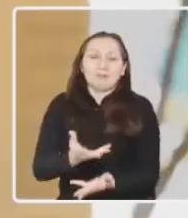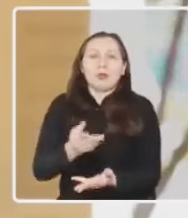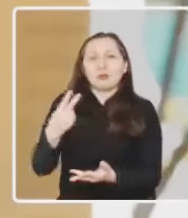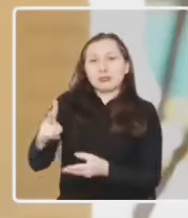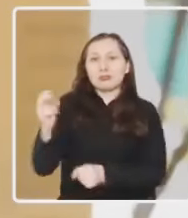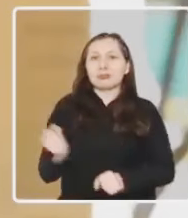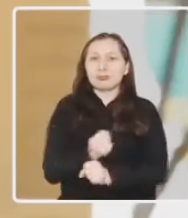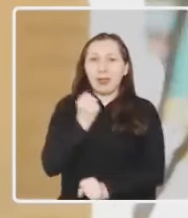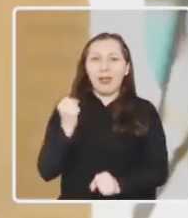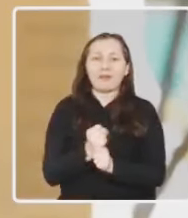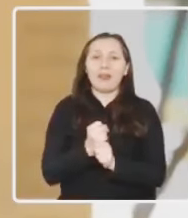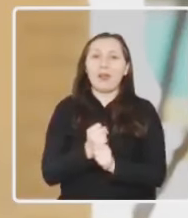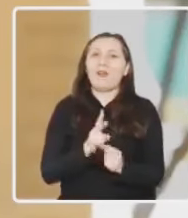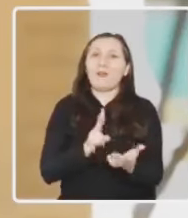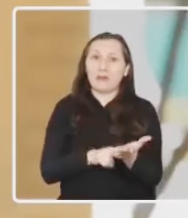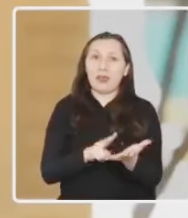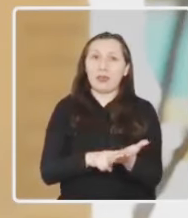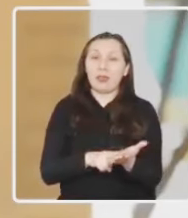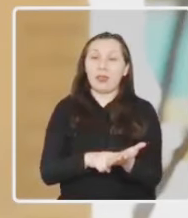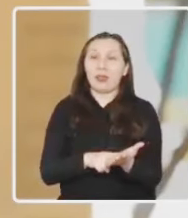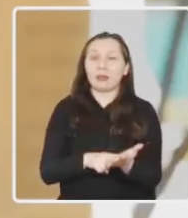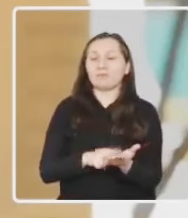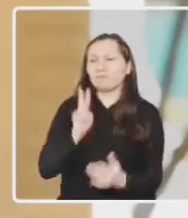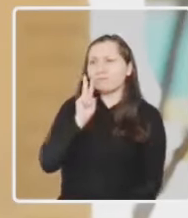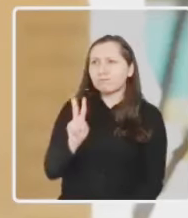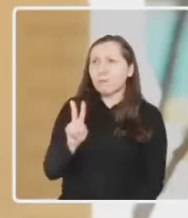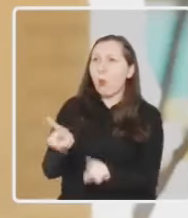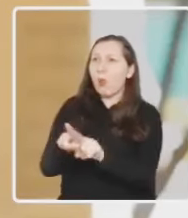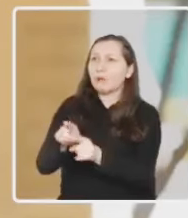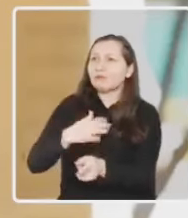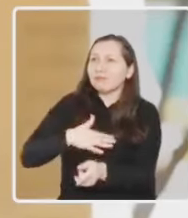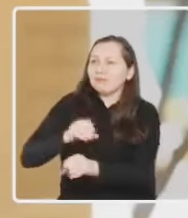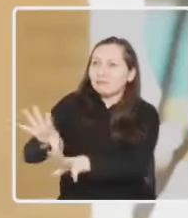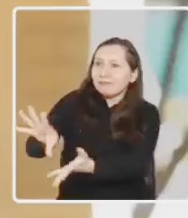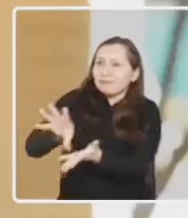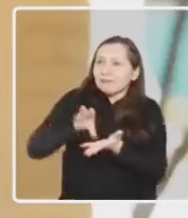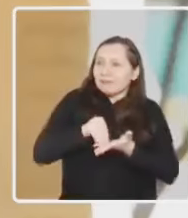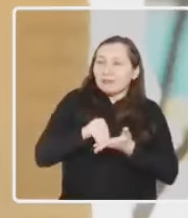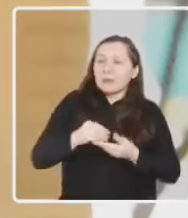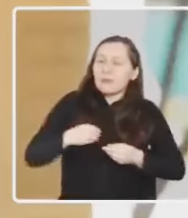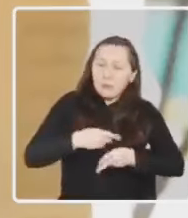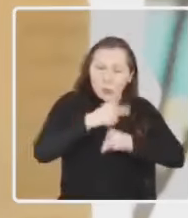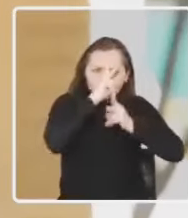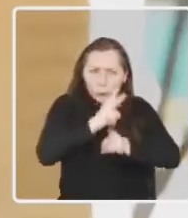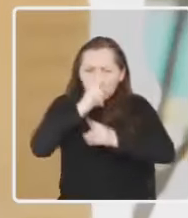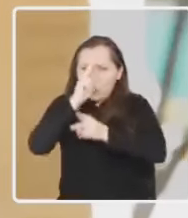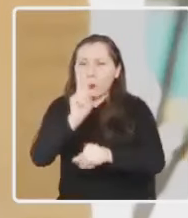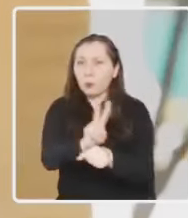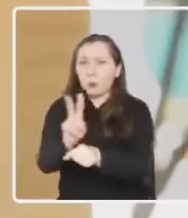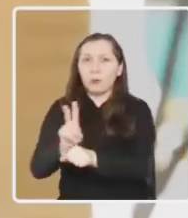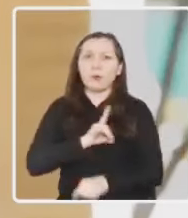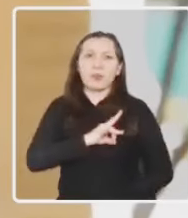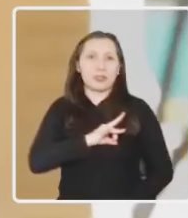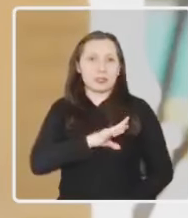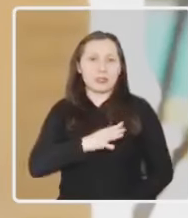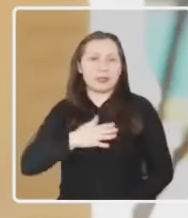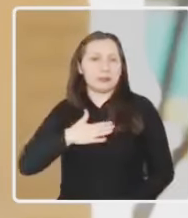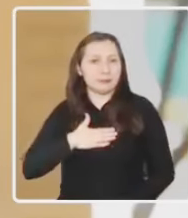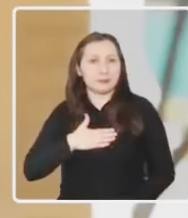tu trabajo, y en verdad se vuelve contagioso, y por eso mi admiración a los profesores y profesoras de Chile